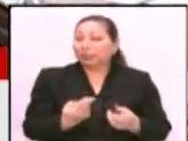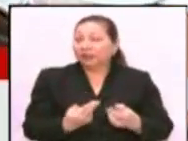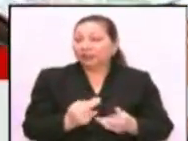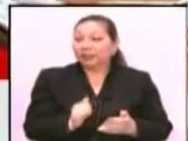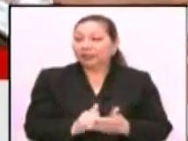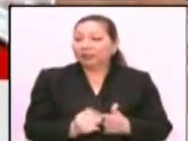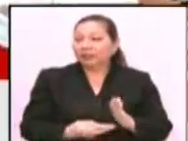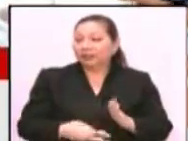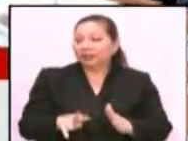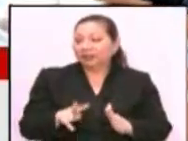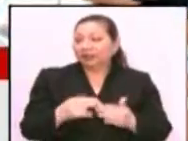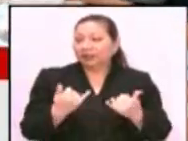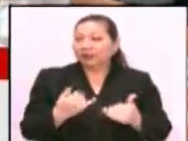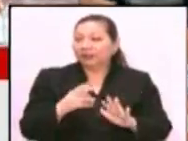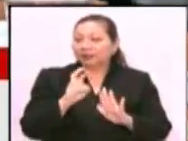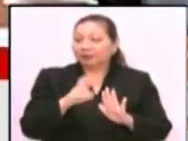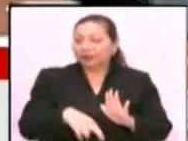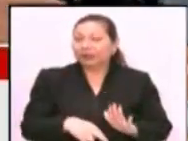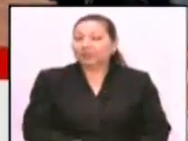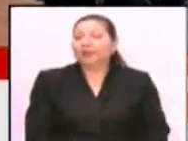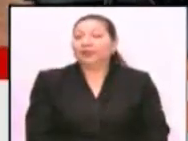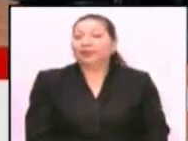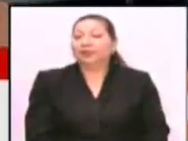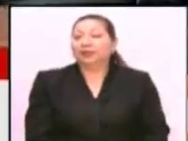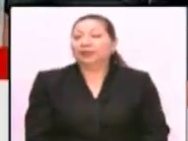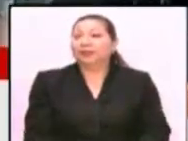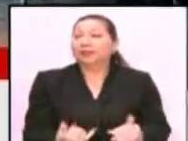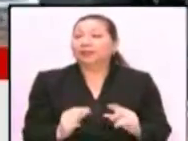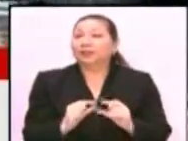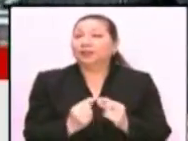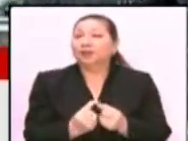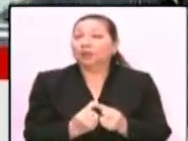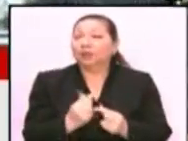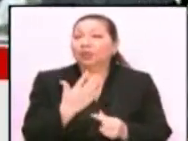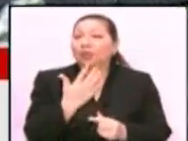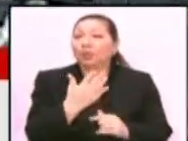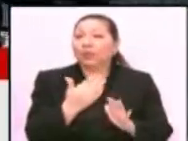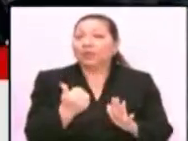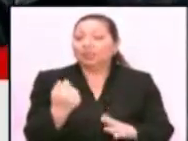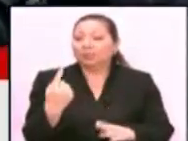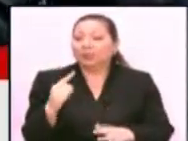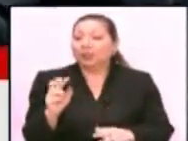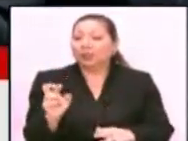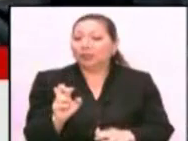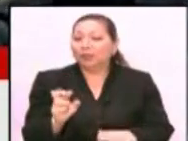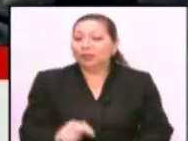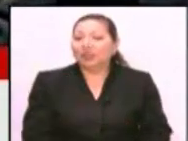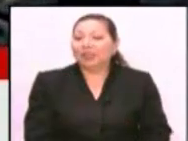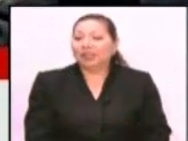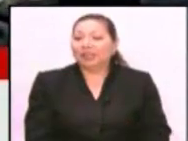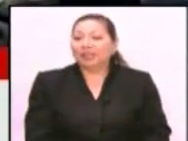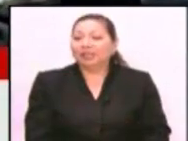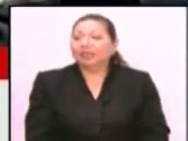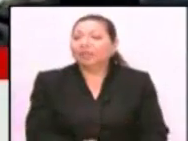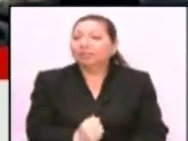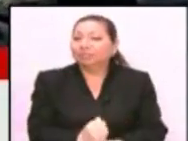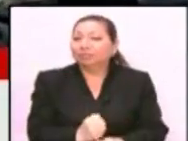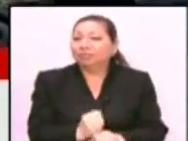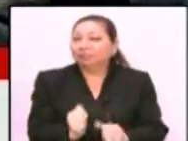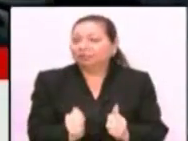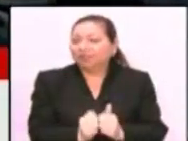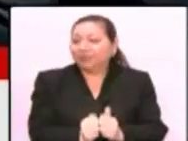recursos que se ha levantado para estos programas en este sector es de $56 millones, y se ha trabajado